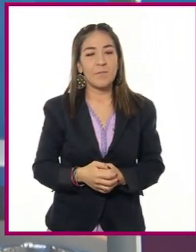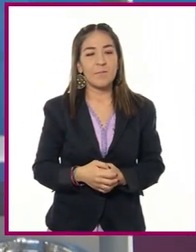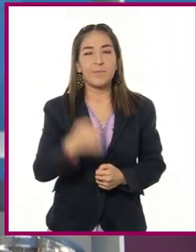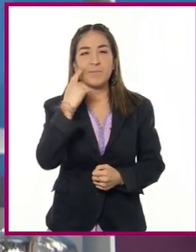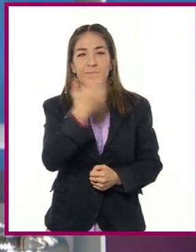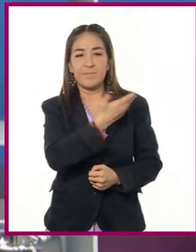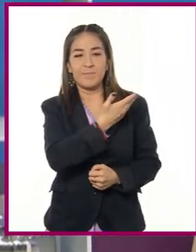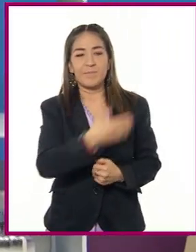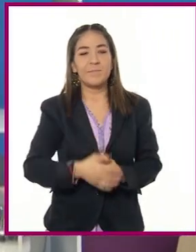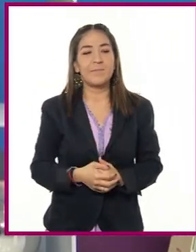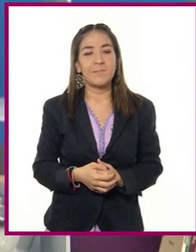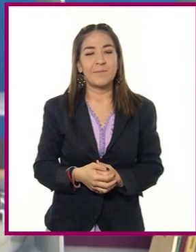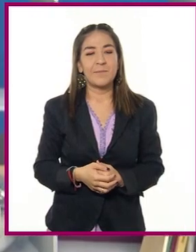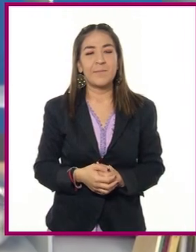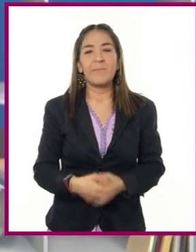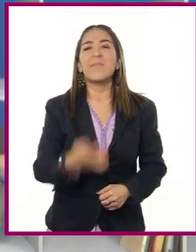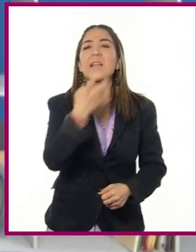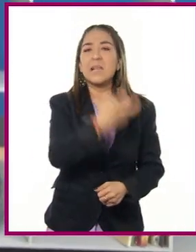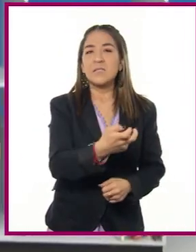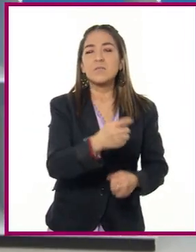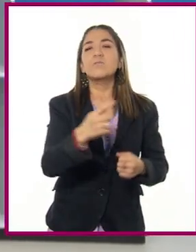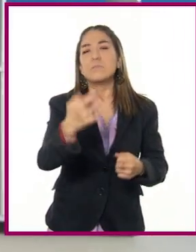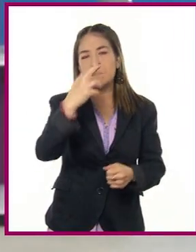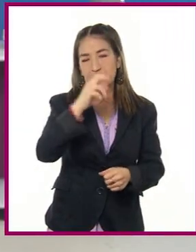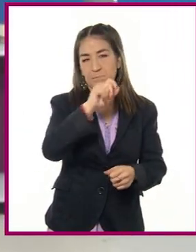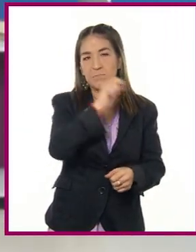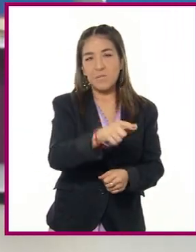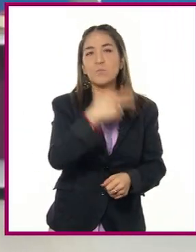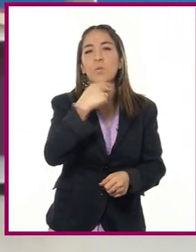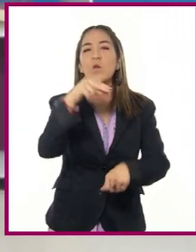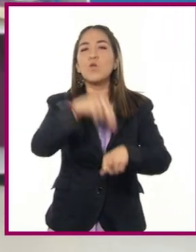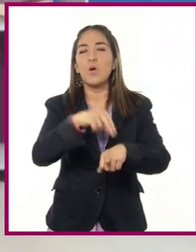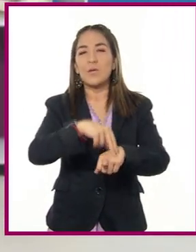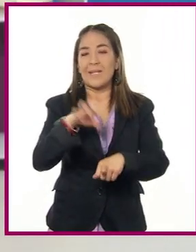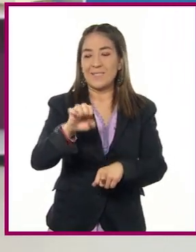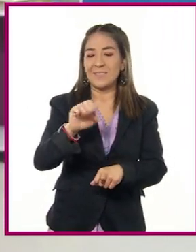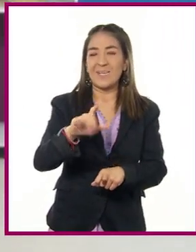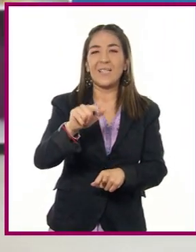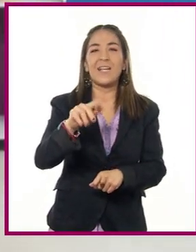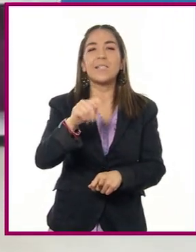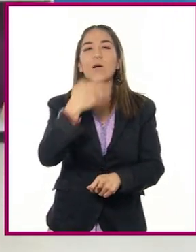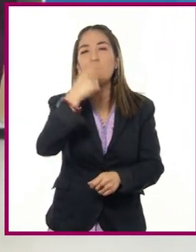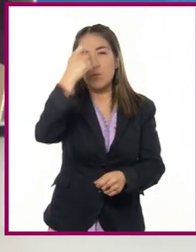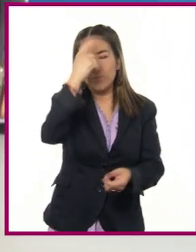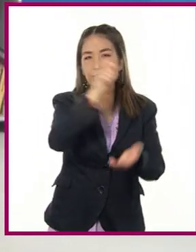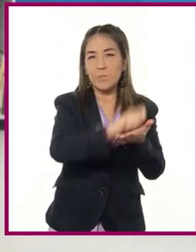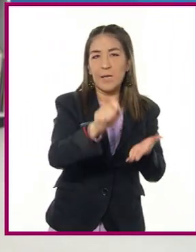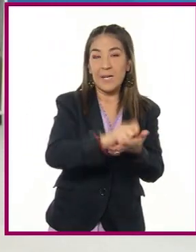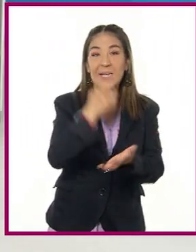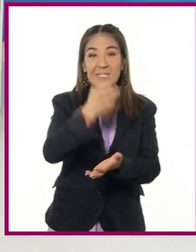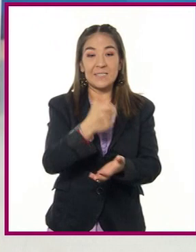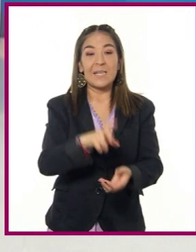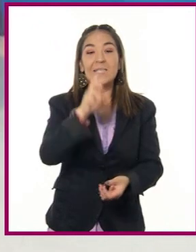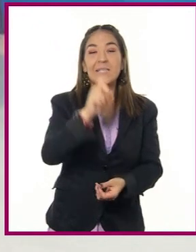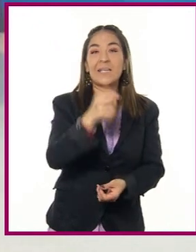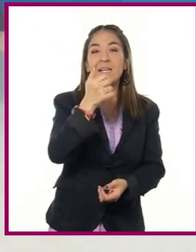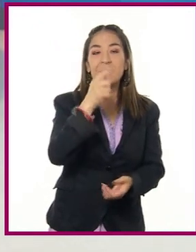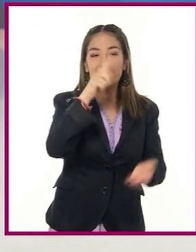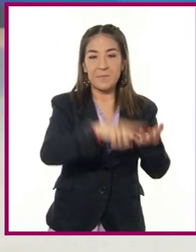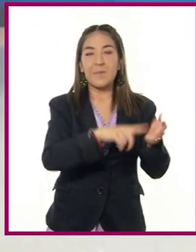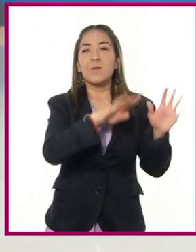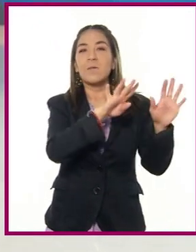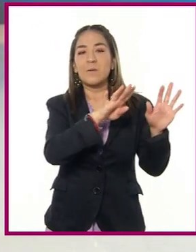Colloquium Lippmann. De acuerdo con el Dr. Escalante, entre el 26 y el 30 de agosto de